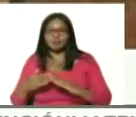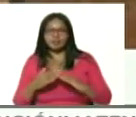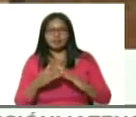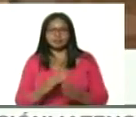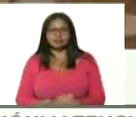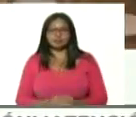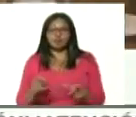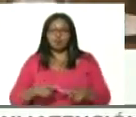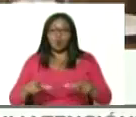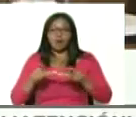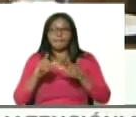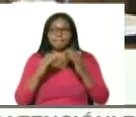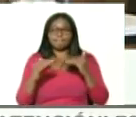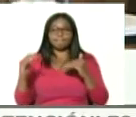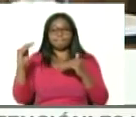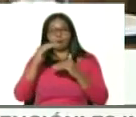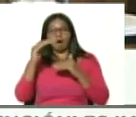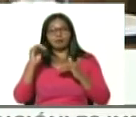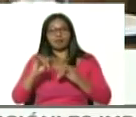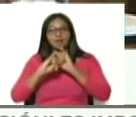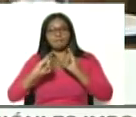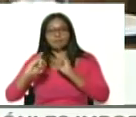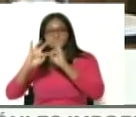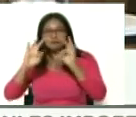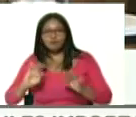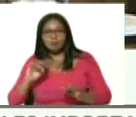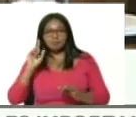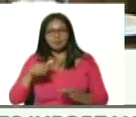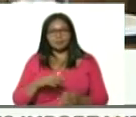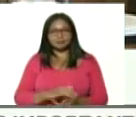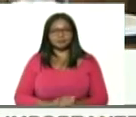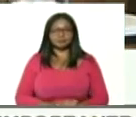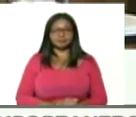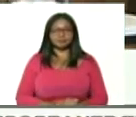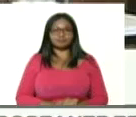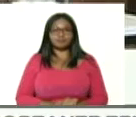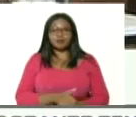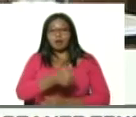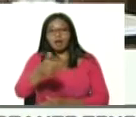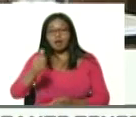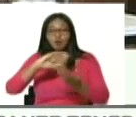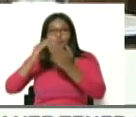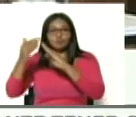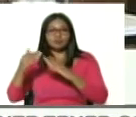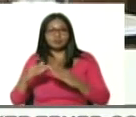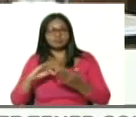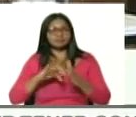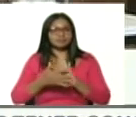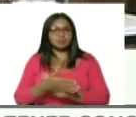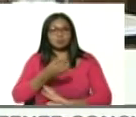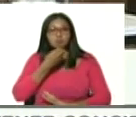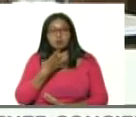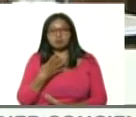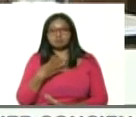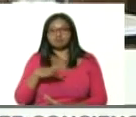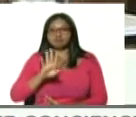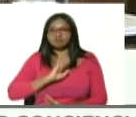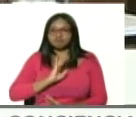espacios para la superación de los retos. Los retos en cada comunidad son, bueno,